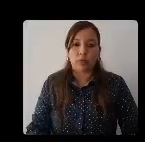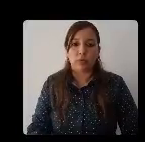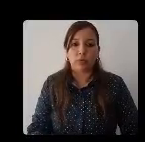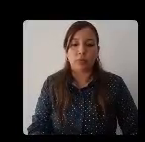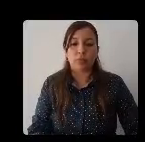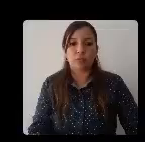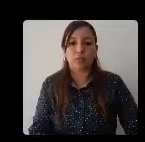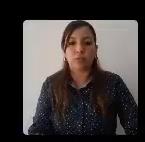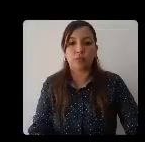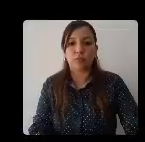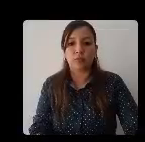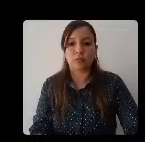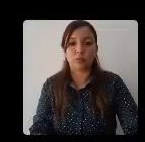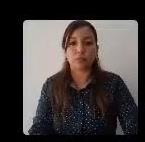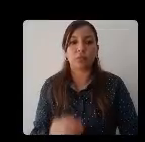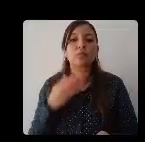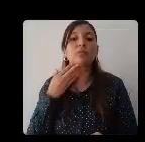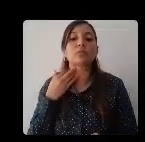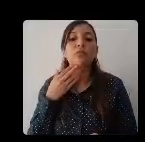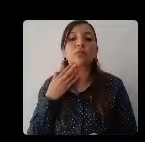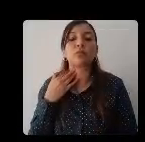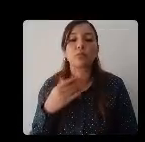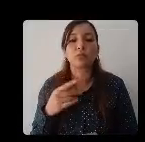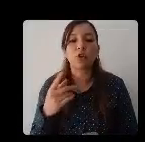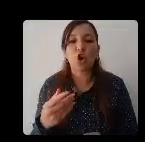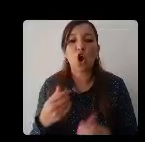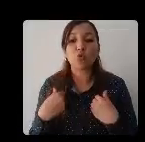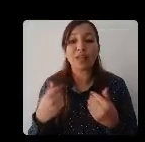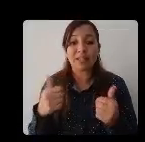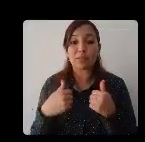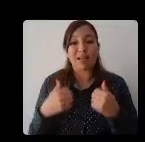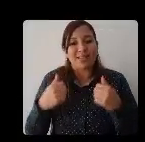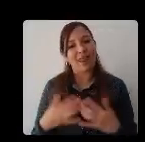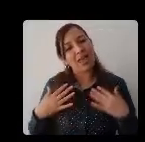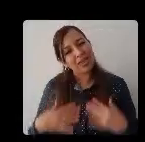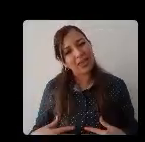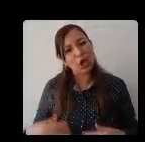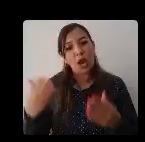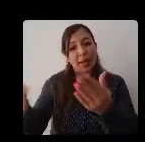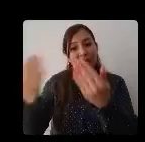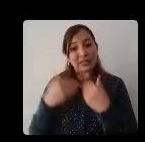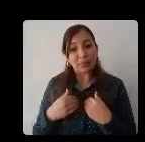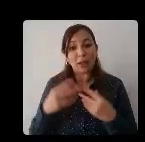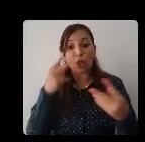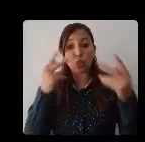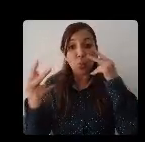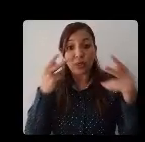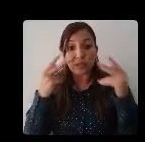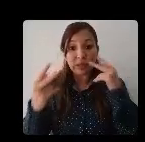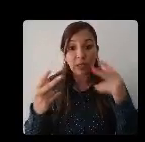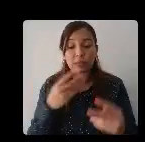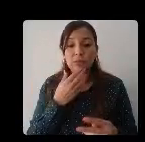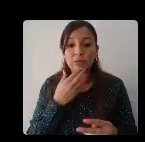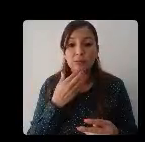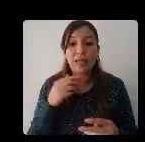Algo que me parecía muy Sí. interesante en nuestra reunión previa, Clara, que justo habíamos comentado también a las personas que nos escuchan, que previamente